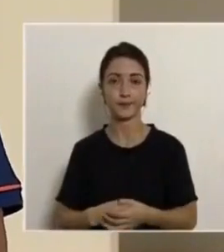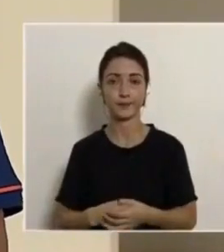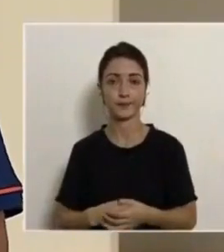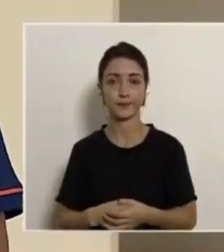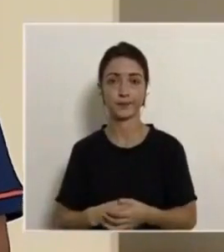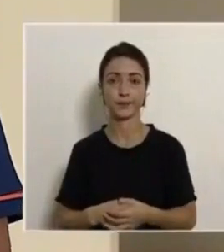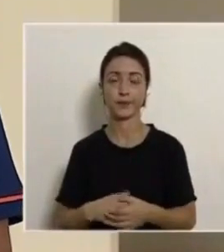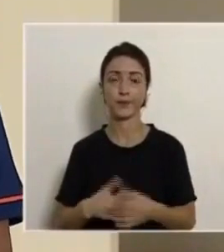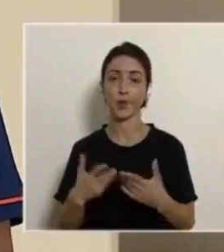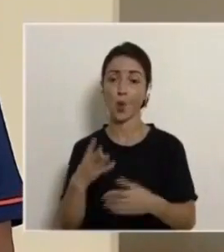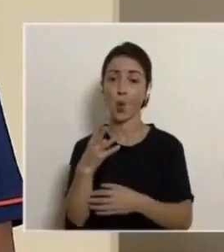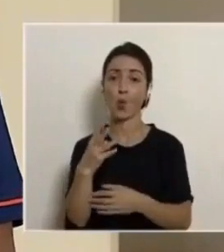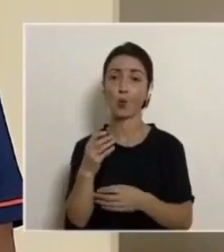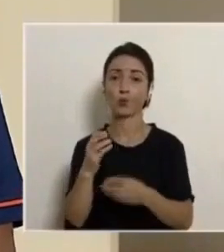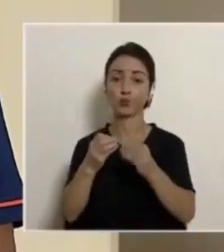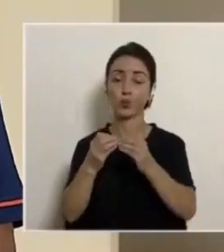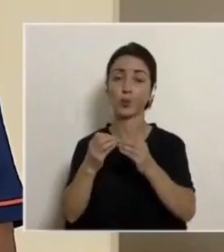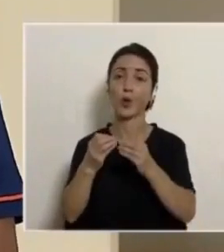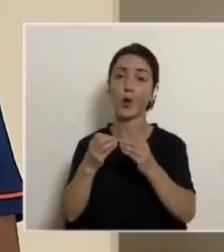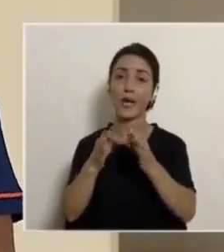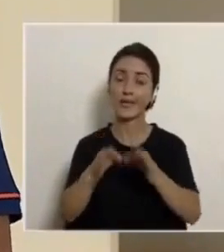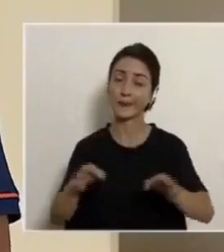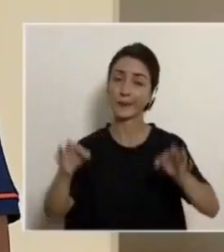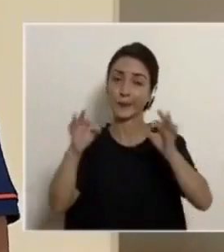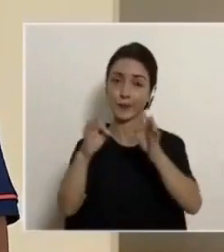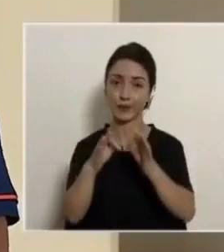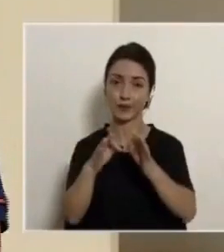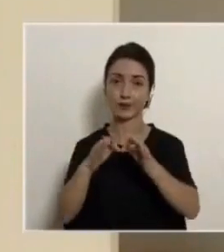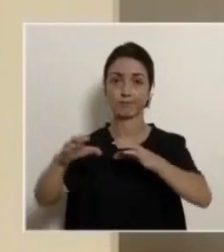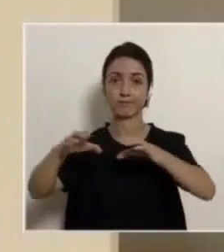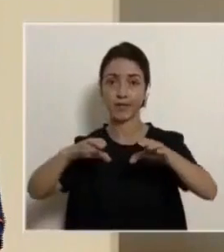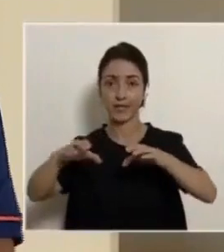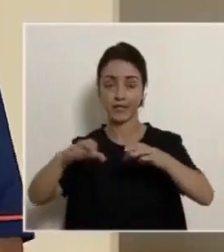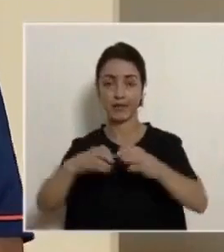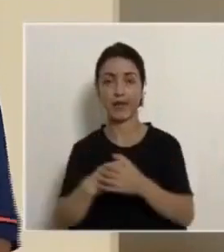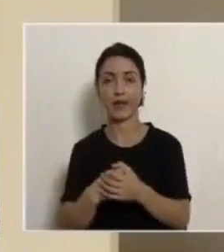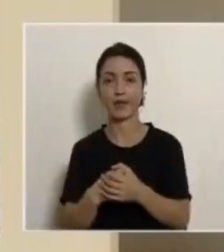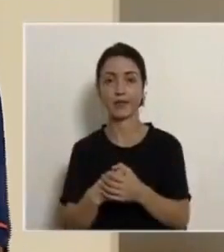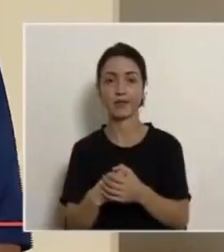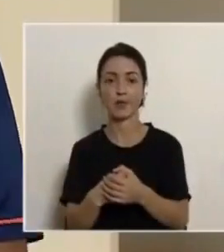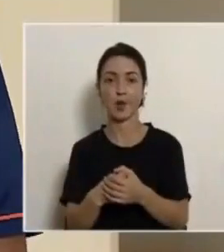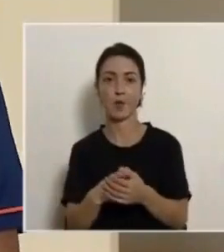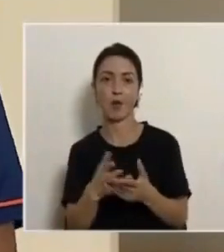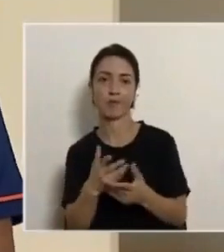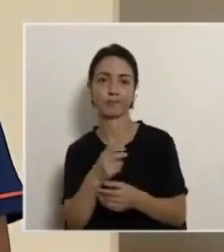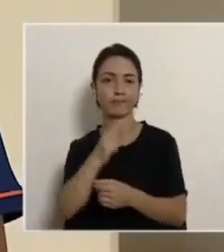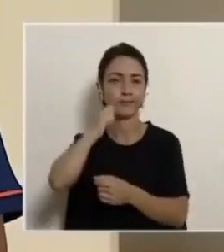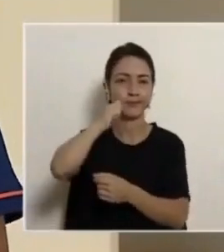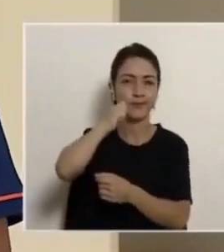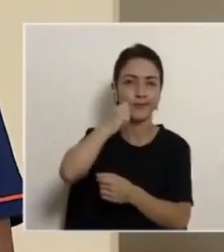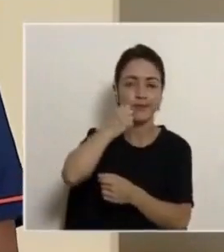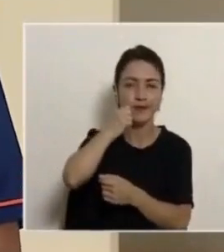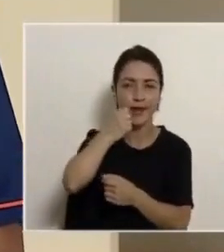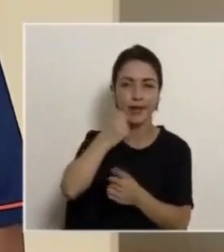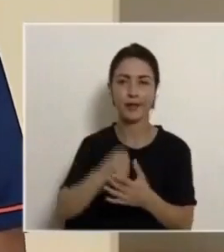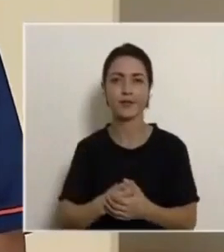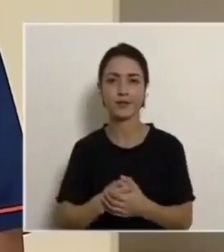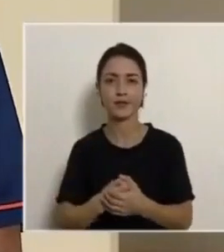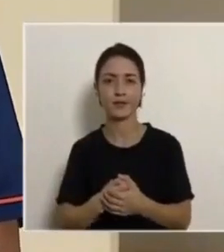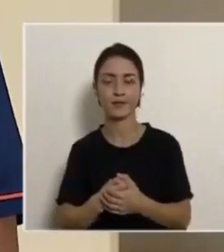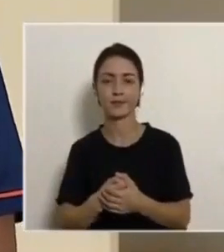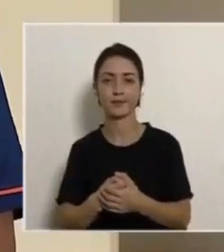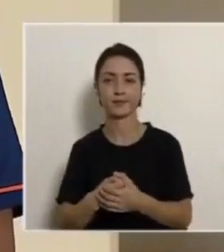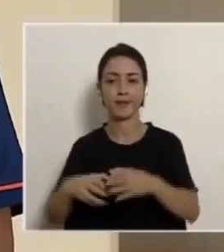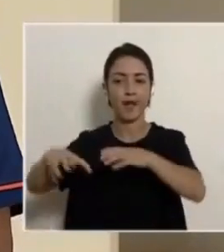Una cantidad importante de actividades, voy a utilizar su término, clandestinas, que fueron